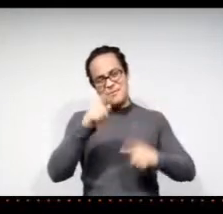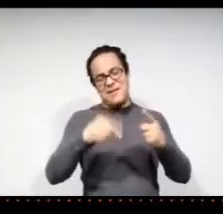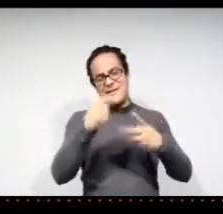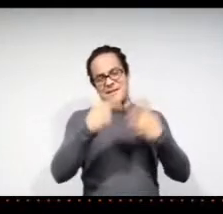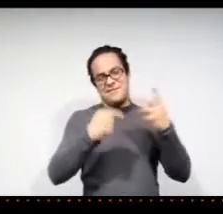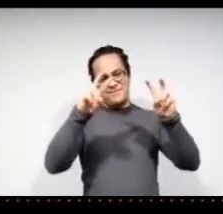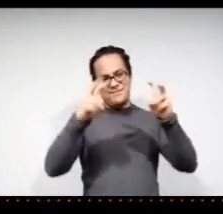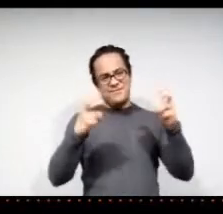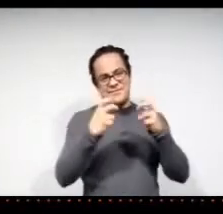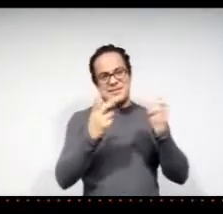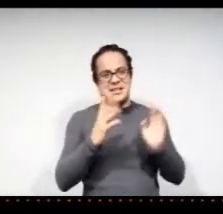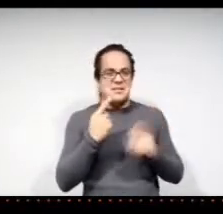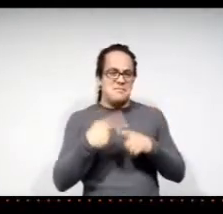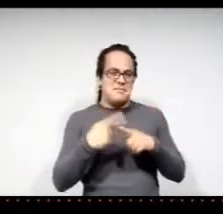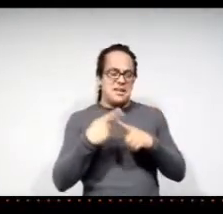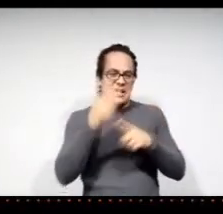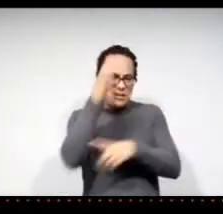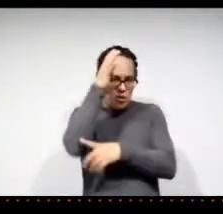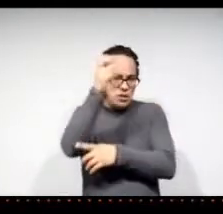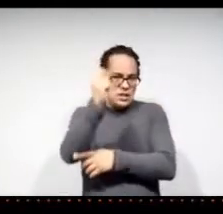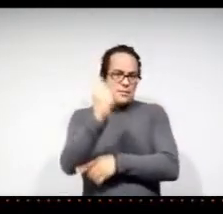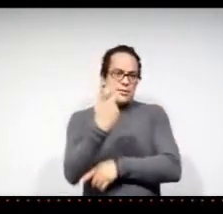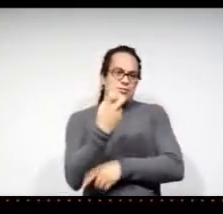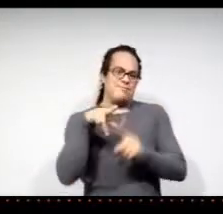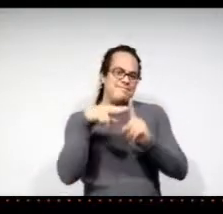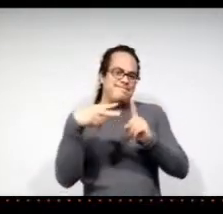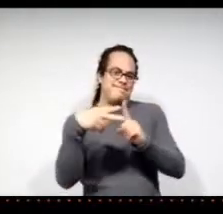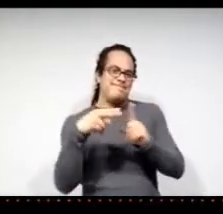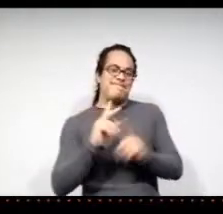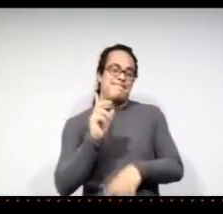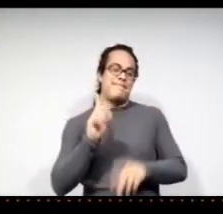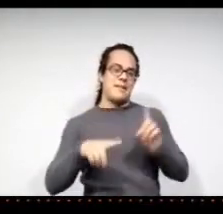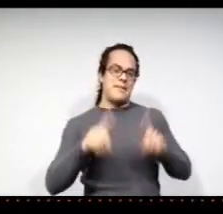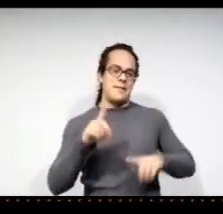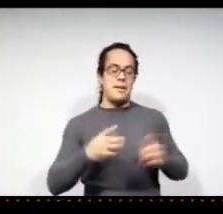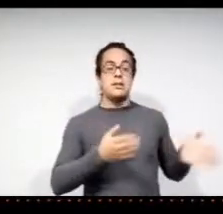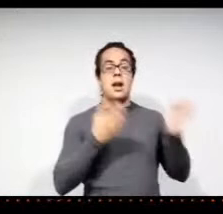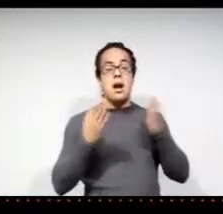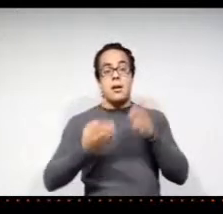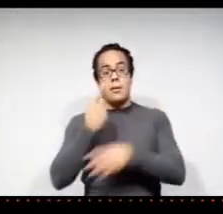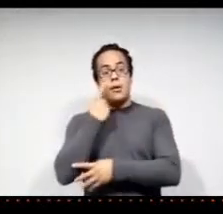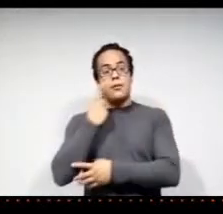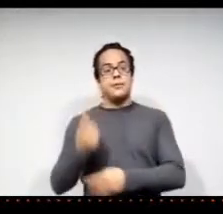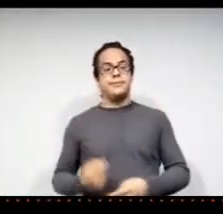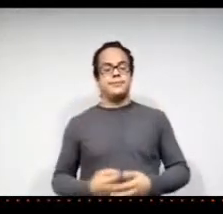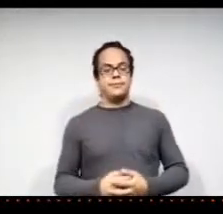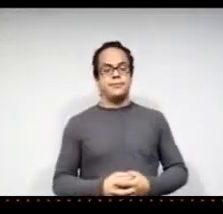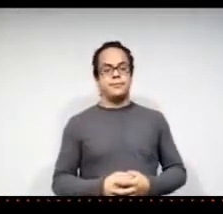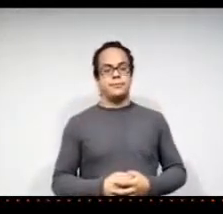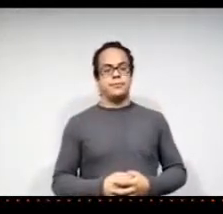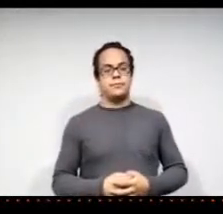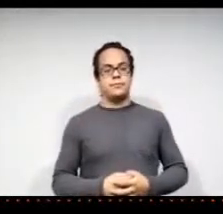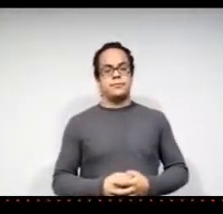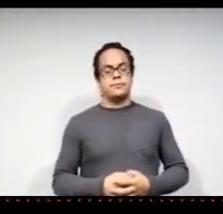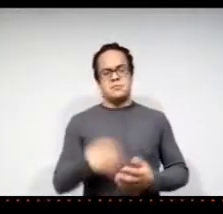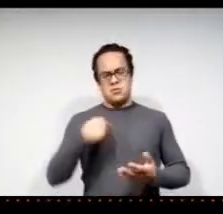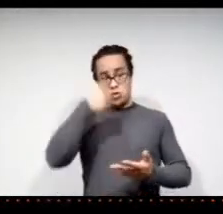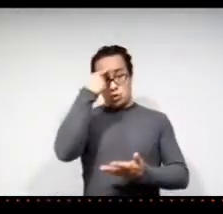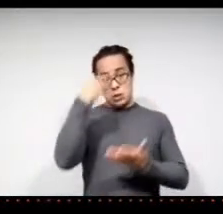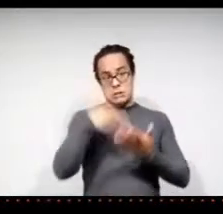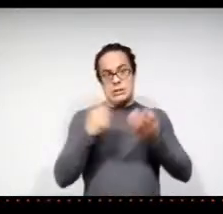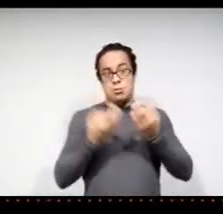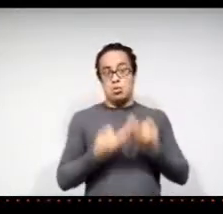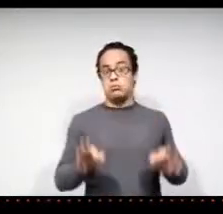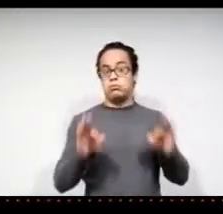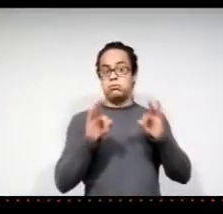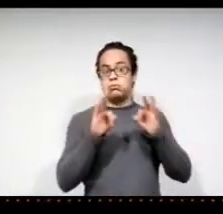origen del conocimiento donde se visualiza el concepto. Y el otro punto es, que yo creo que es el más importante,